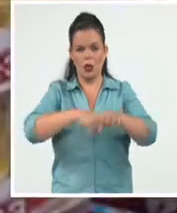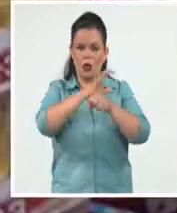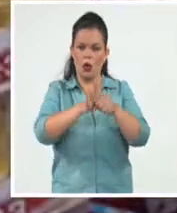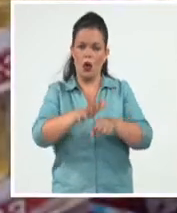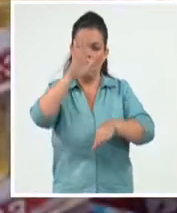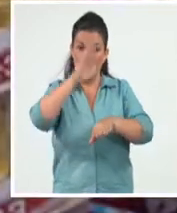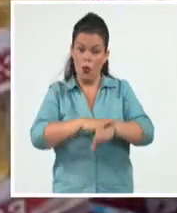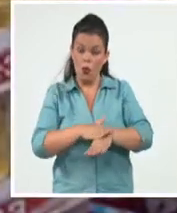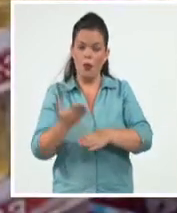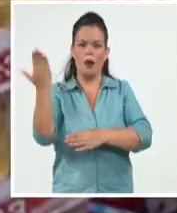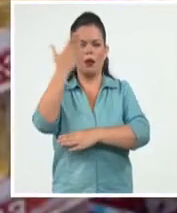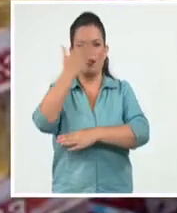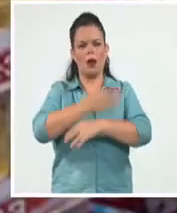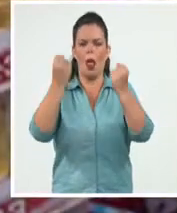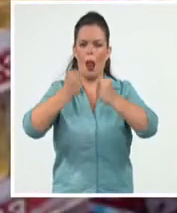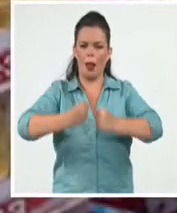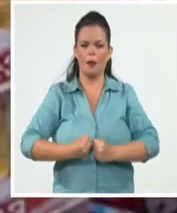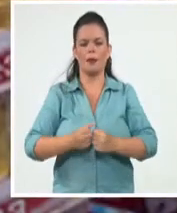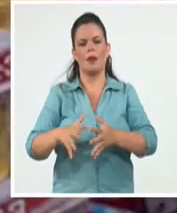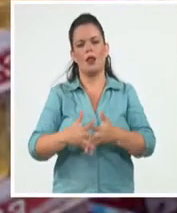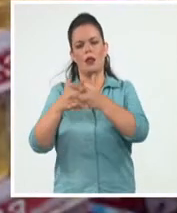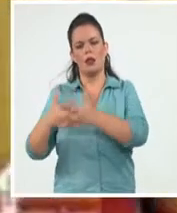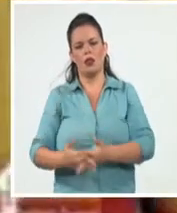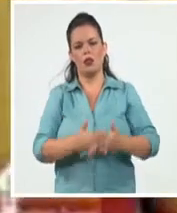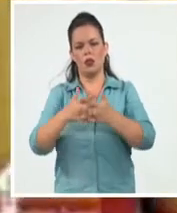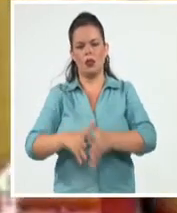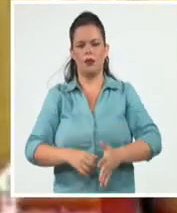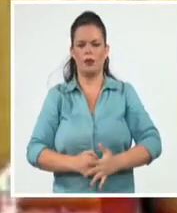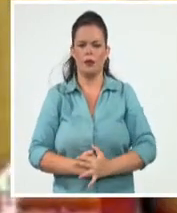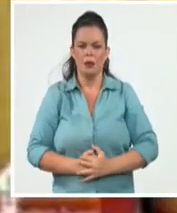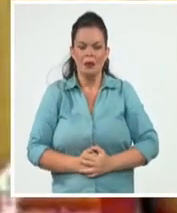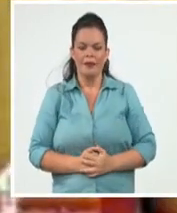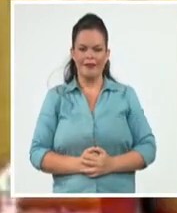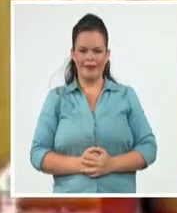Unidos. Manolo Rodríguez Salas, Sistema Informativo de la Televisión Cubana.